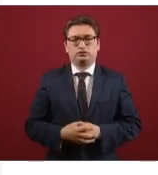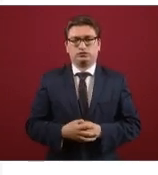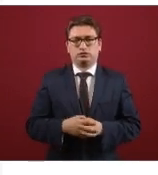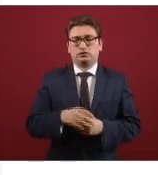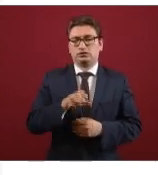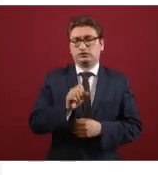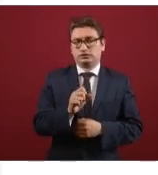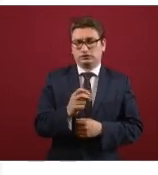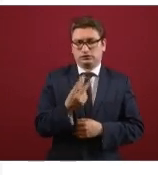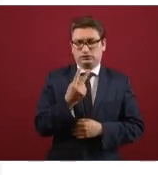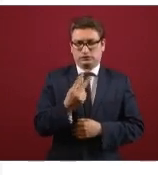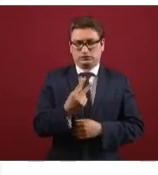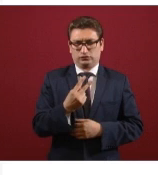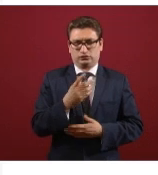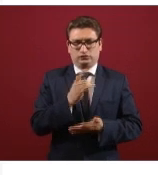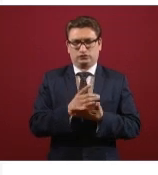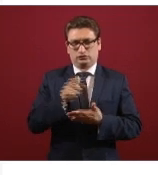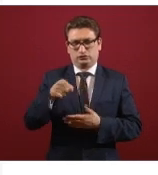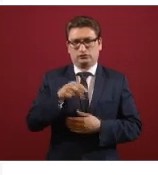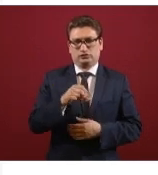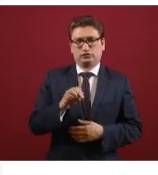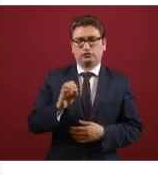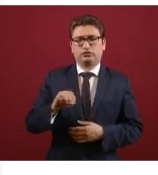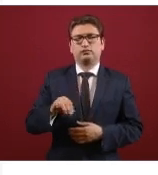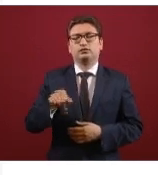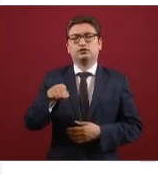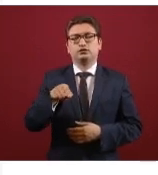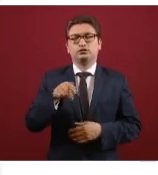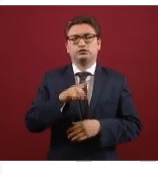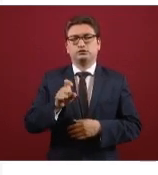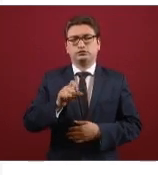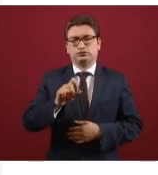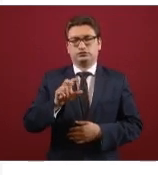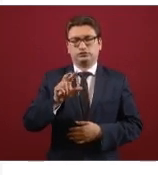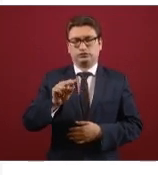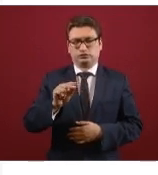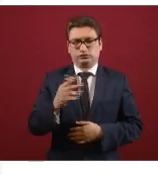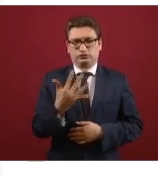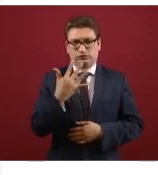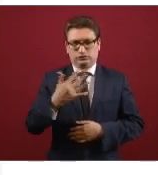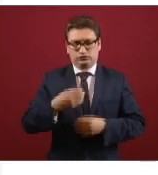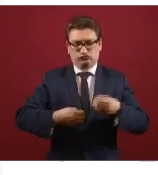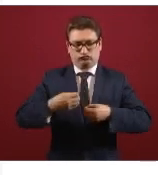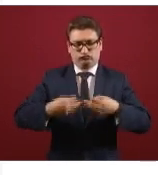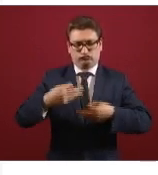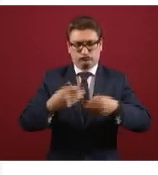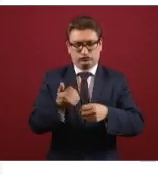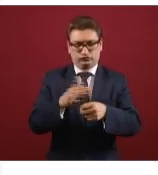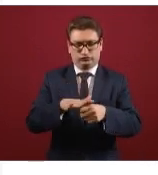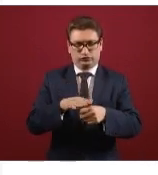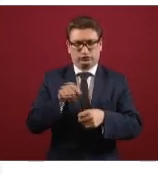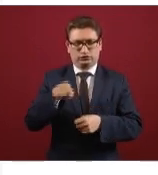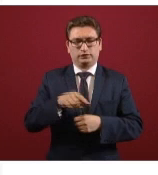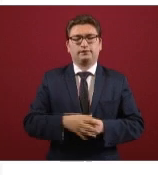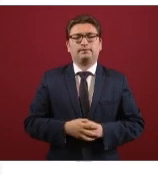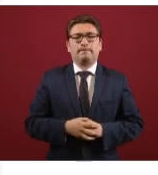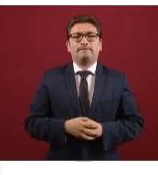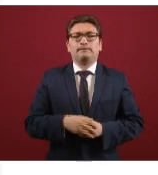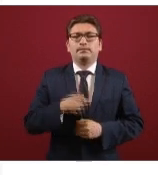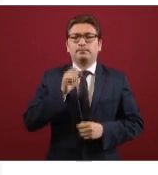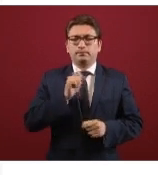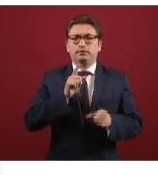62 únicamente en contra de la non 185 de juicios contenciosos administrativos y